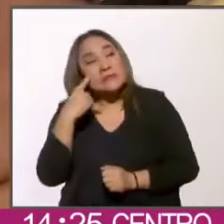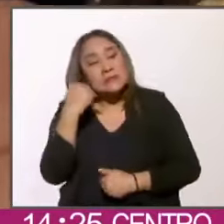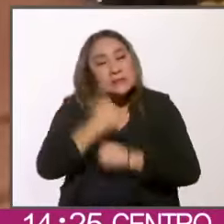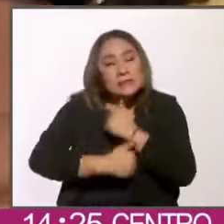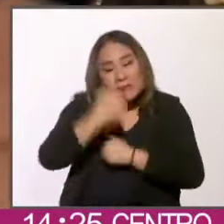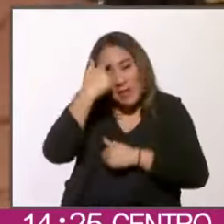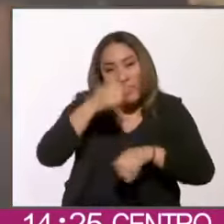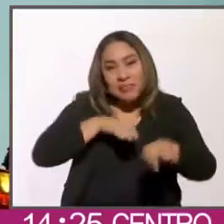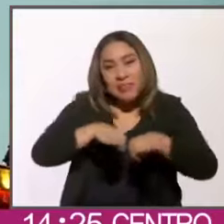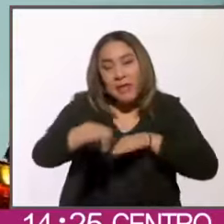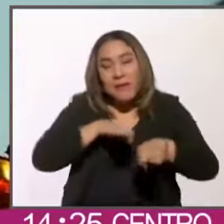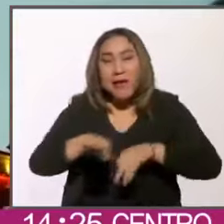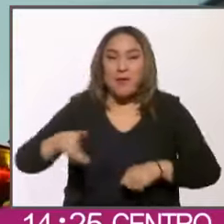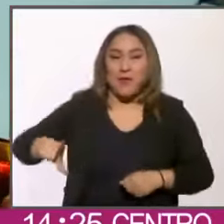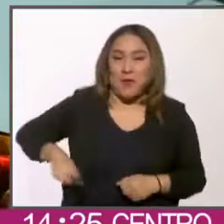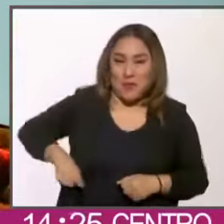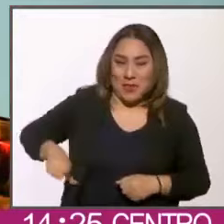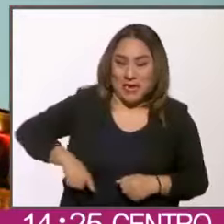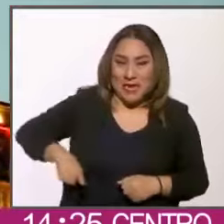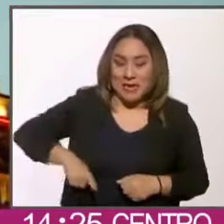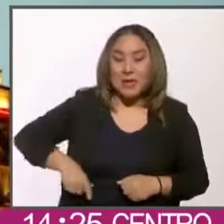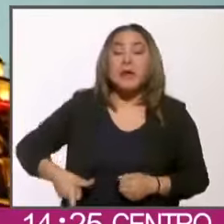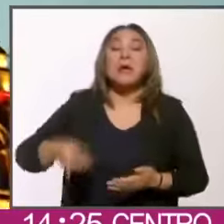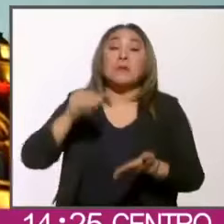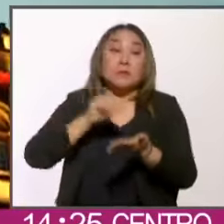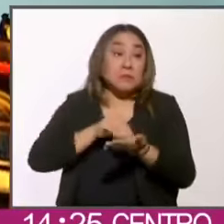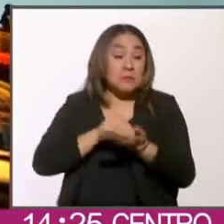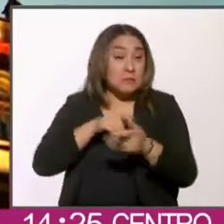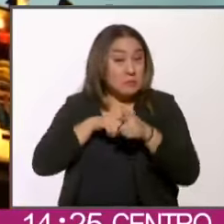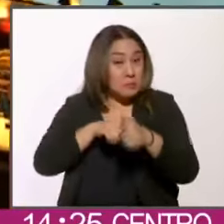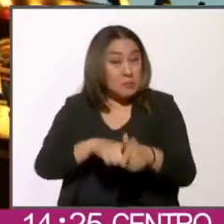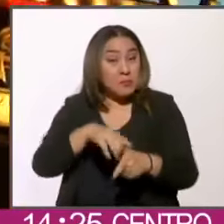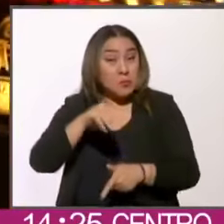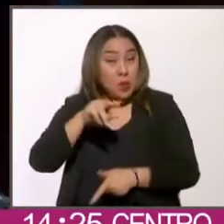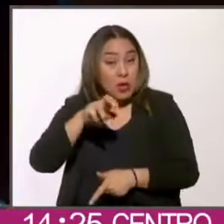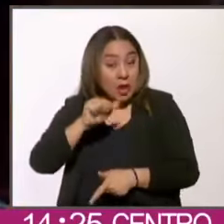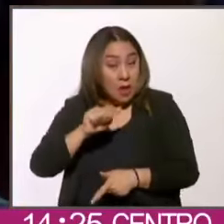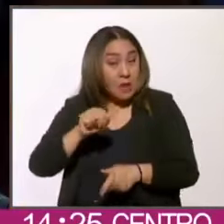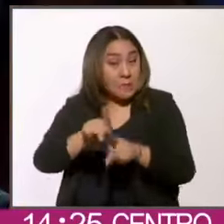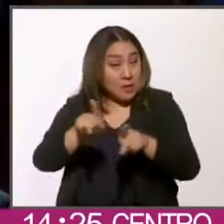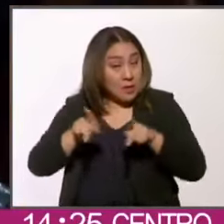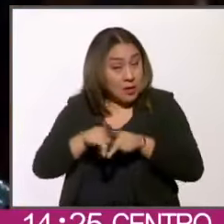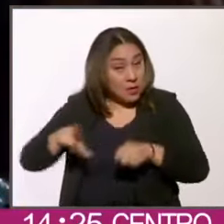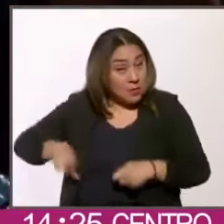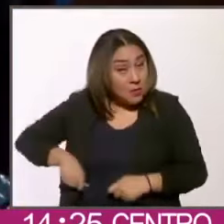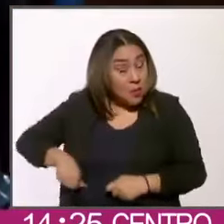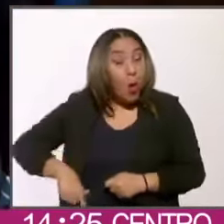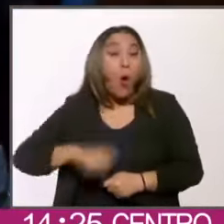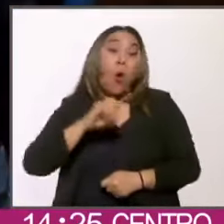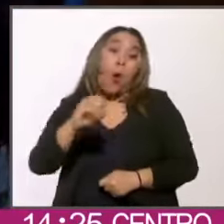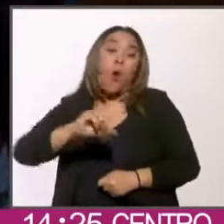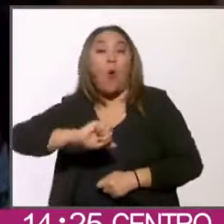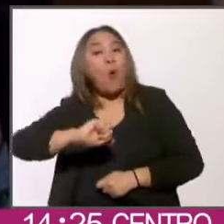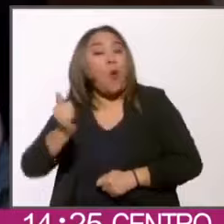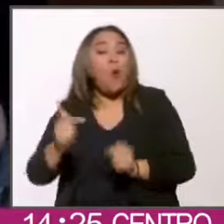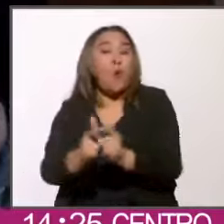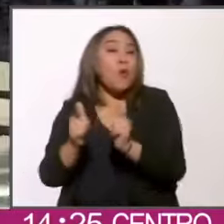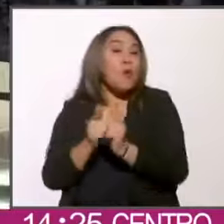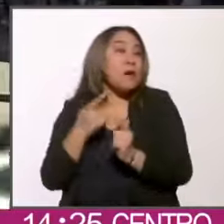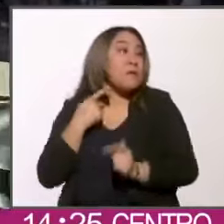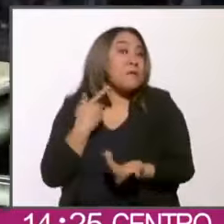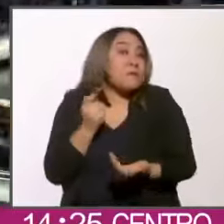en el gobierno. ¿Seguirá Morena en Palacio Nacional o entrará un gobierno de otro